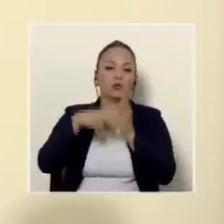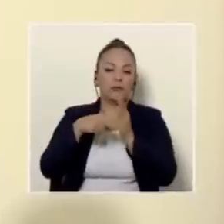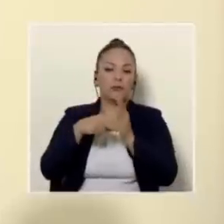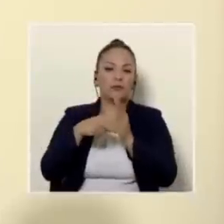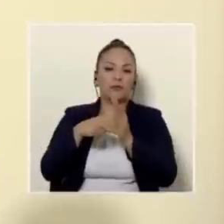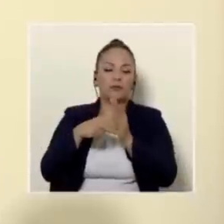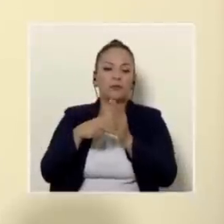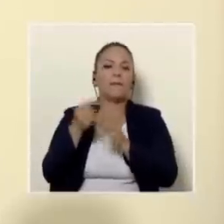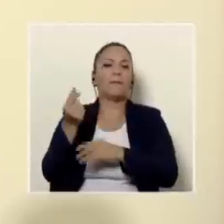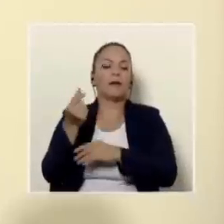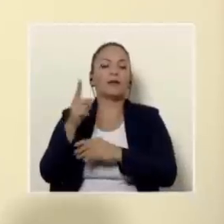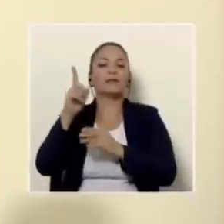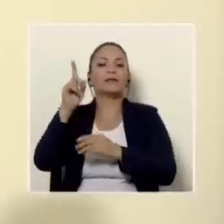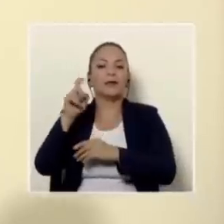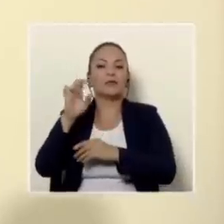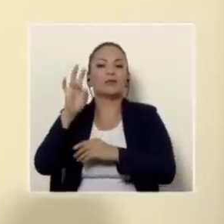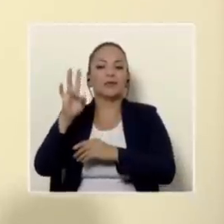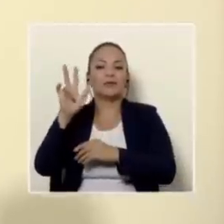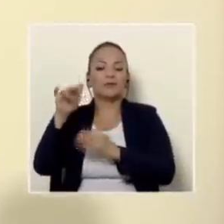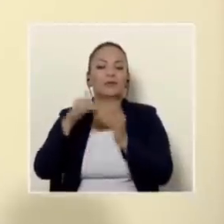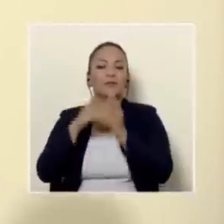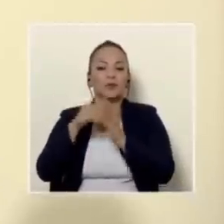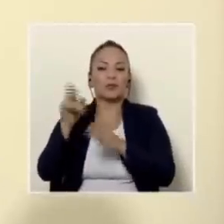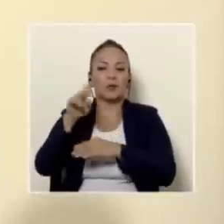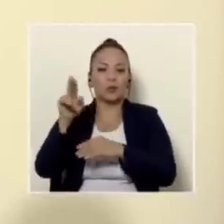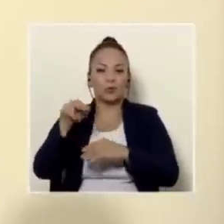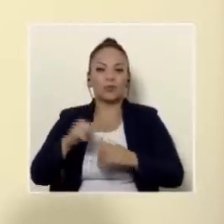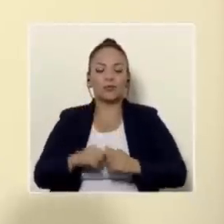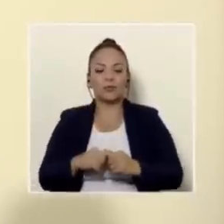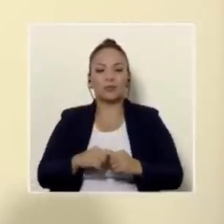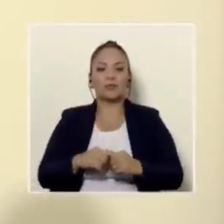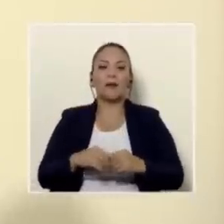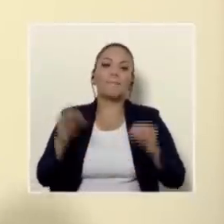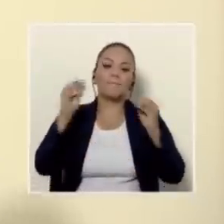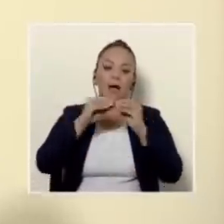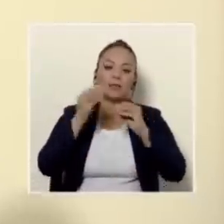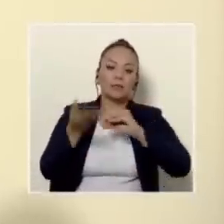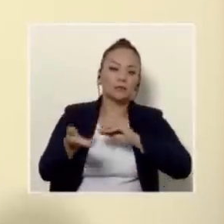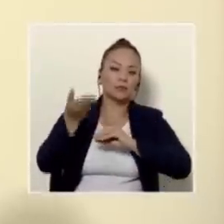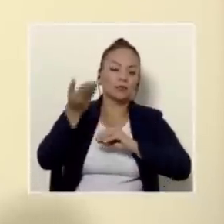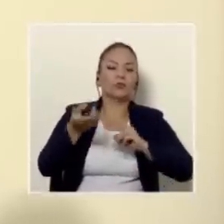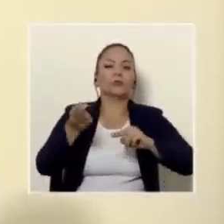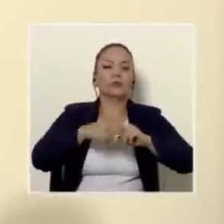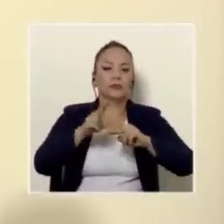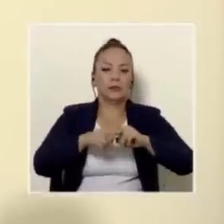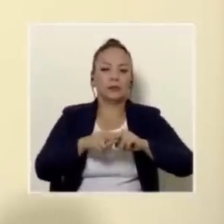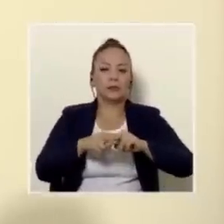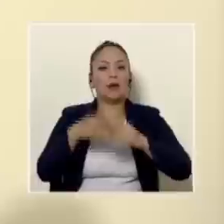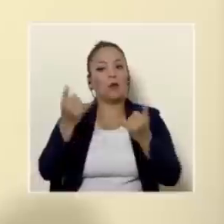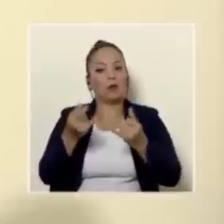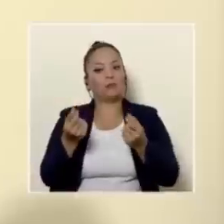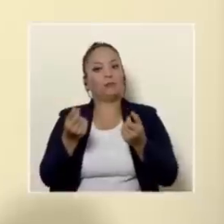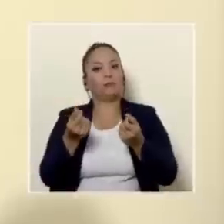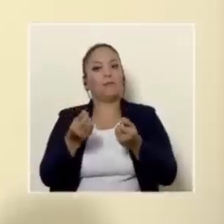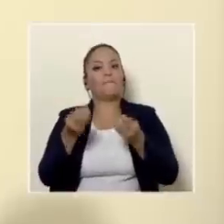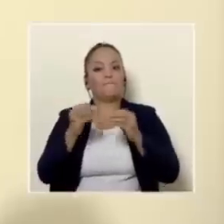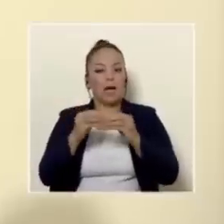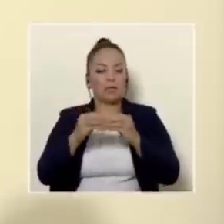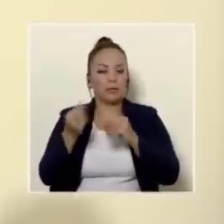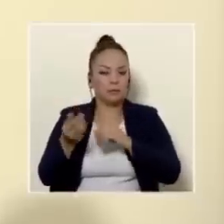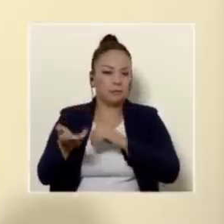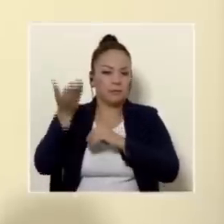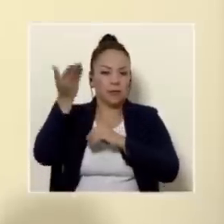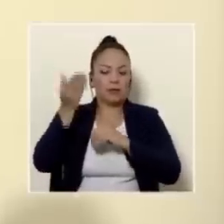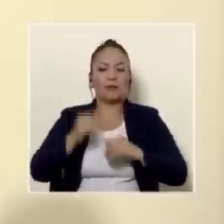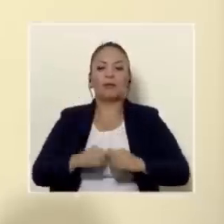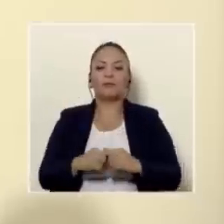valía 173 millones de colones. Métale la inflación y la tasa de interés, eso vale un gran capital, y